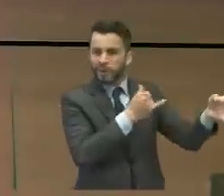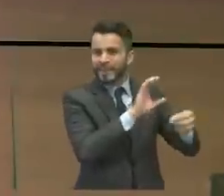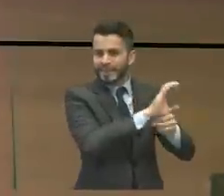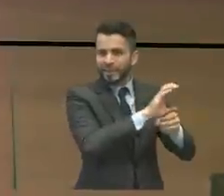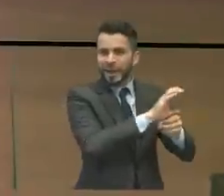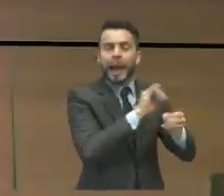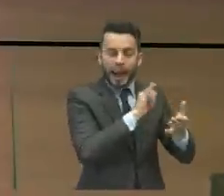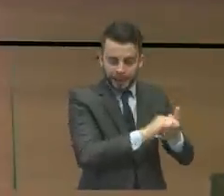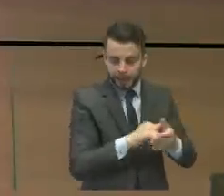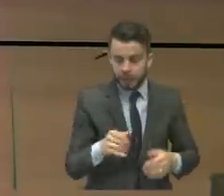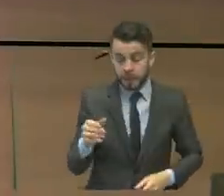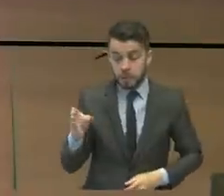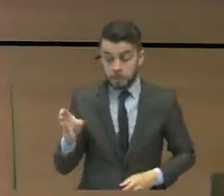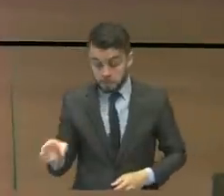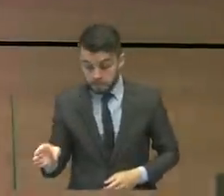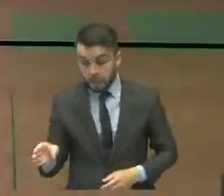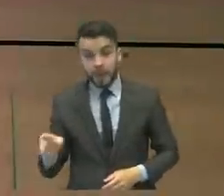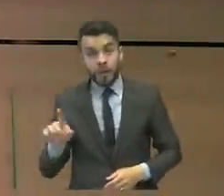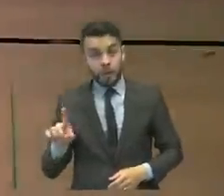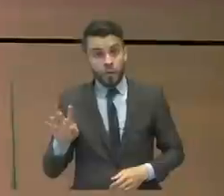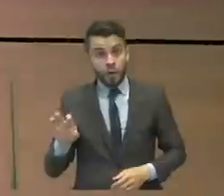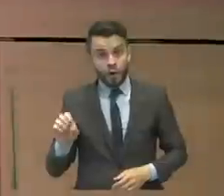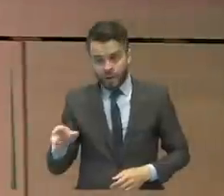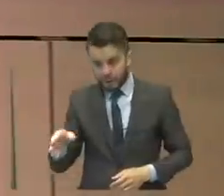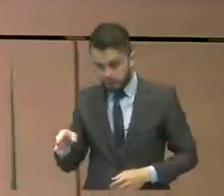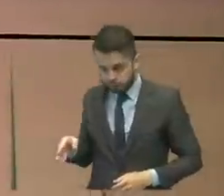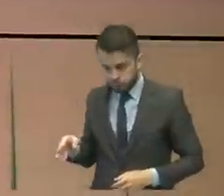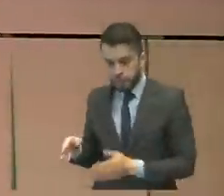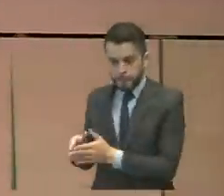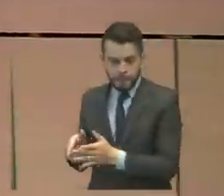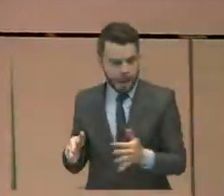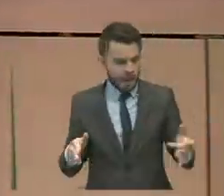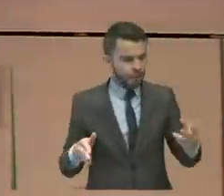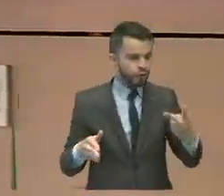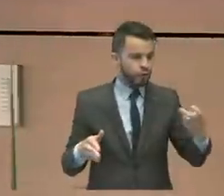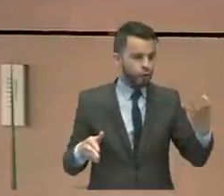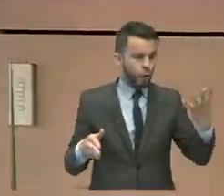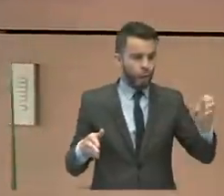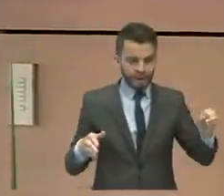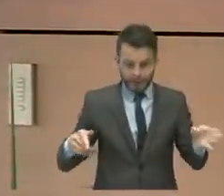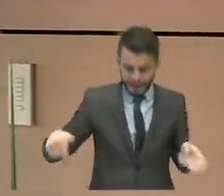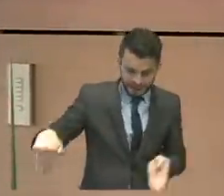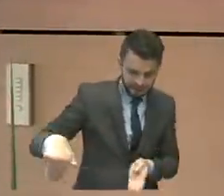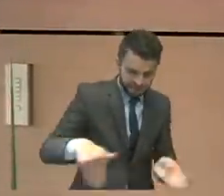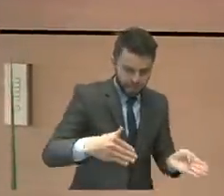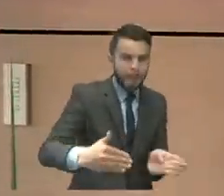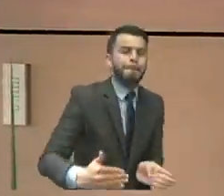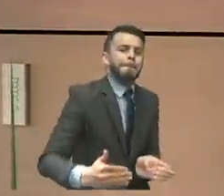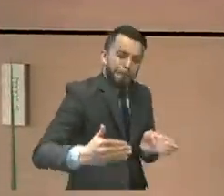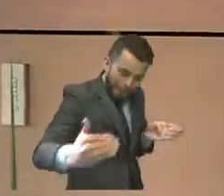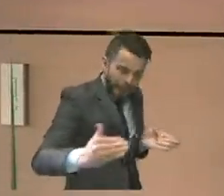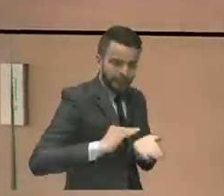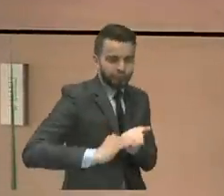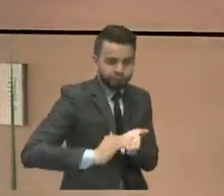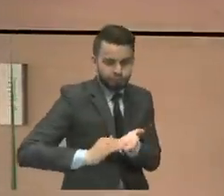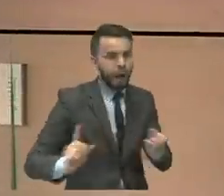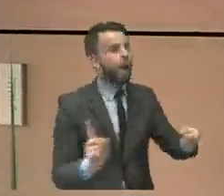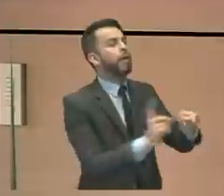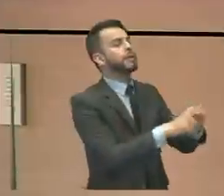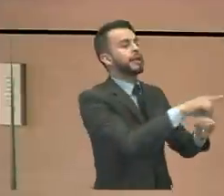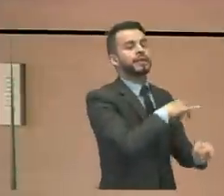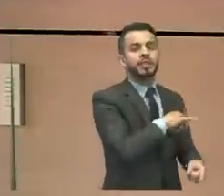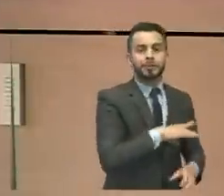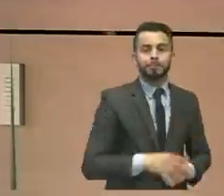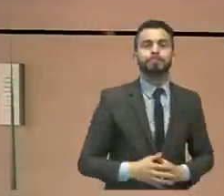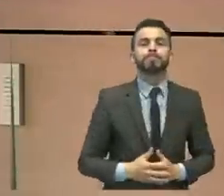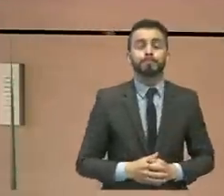en el marco de todas estas obras y proyectos, se enmarca nuestro Corredor Verde Séptimo, ¿no?, que